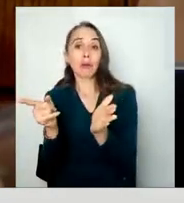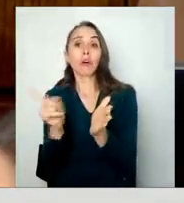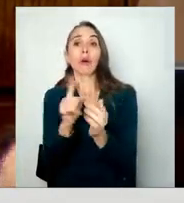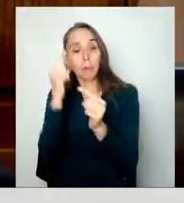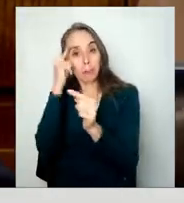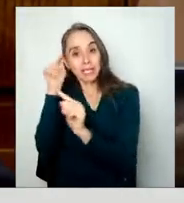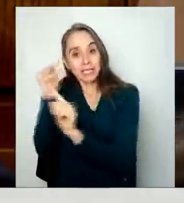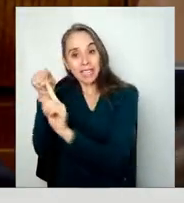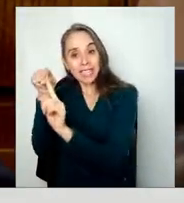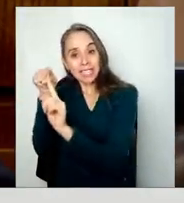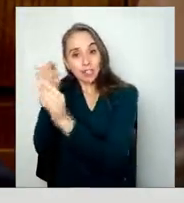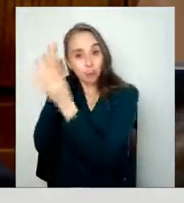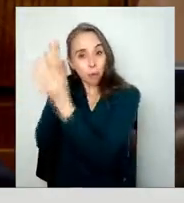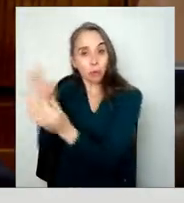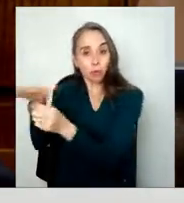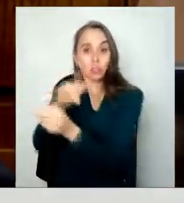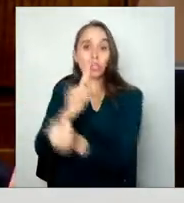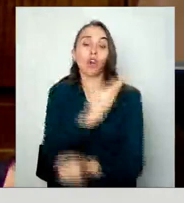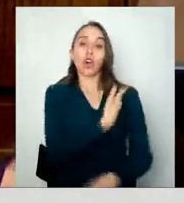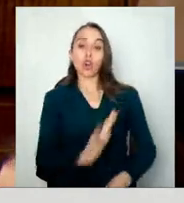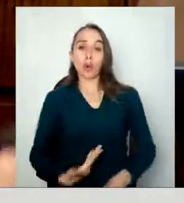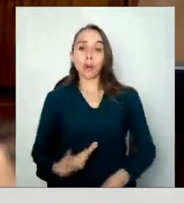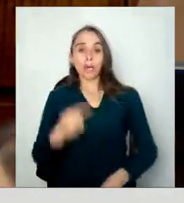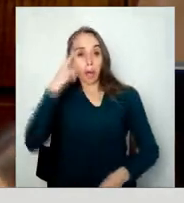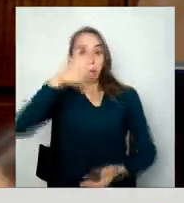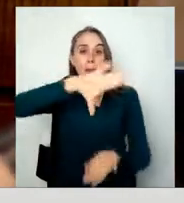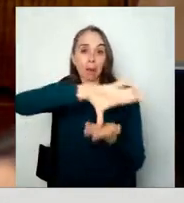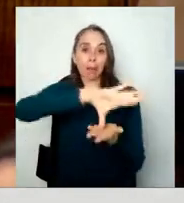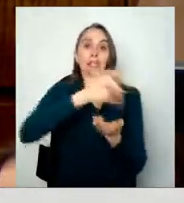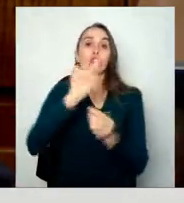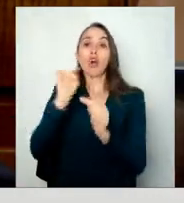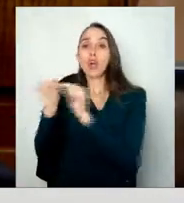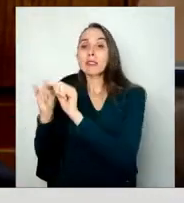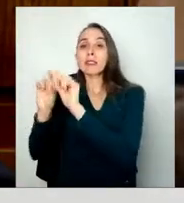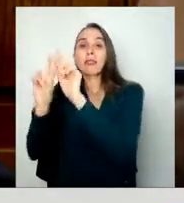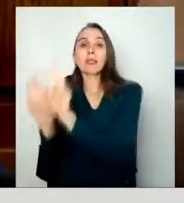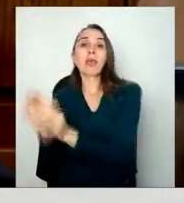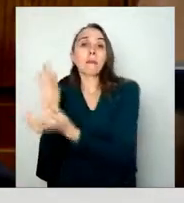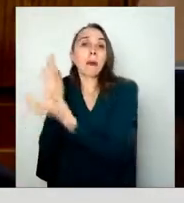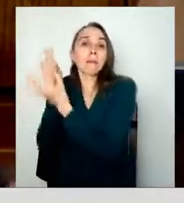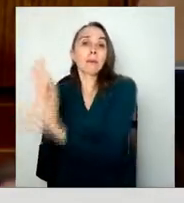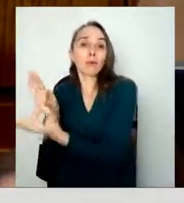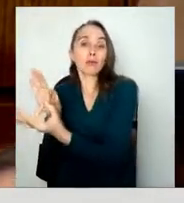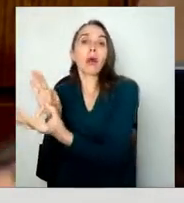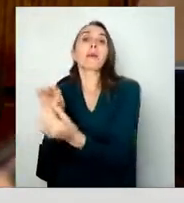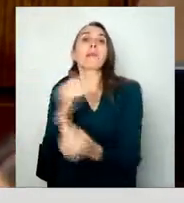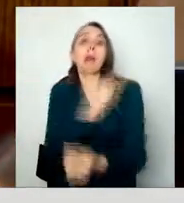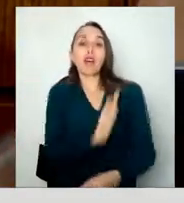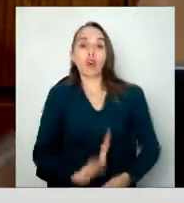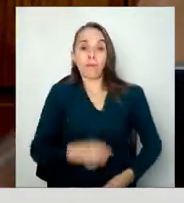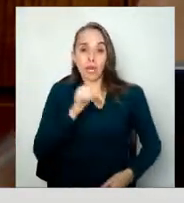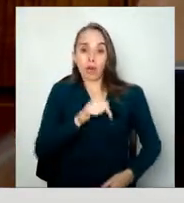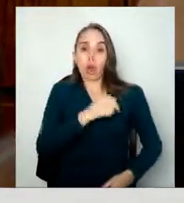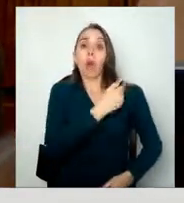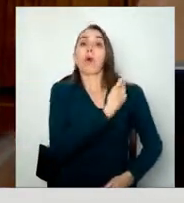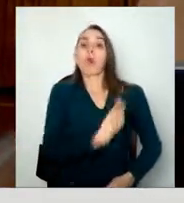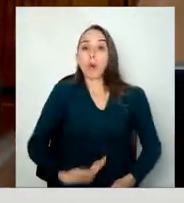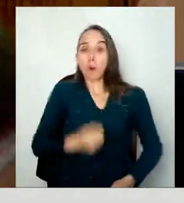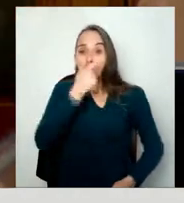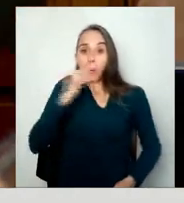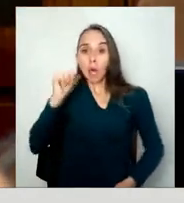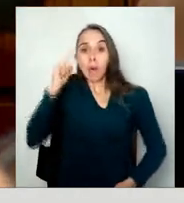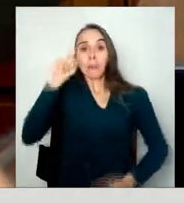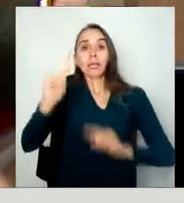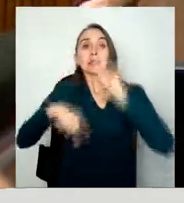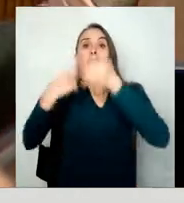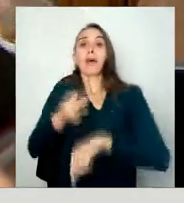sino que gobernar para el país no para un caso particular sino que para el gobierno actual pero también pensando en el futuro gobierno que confío